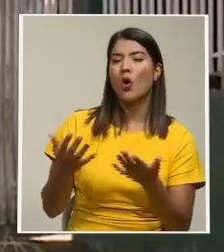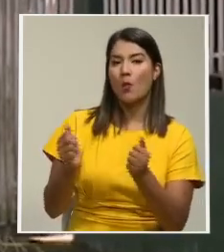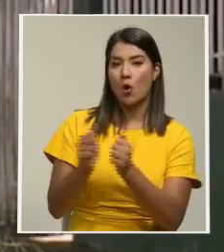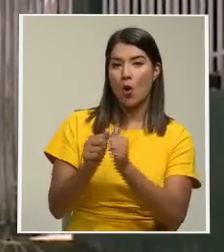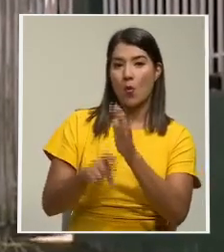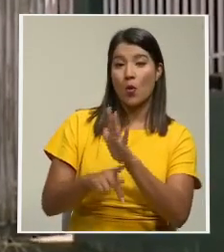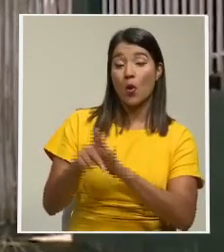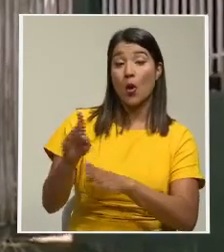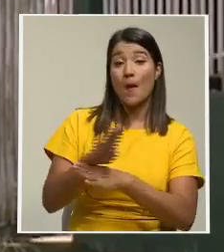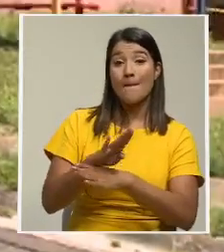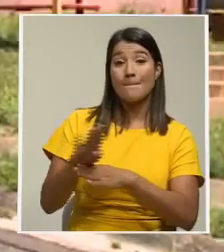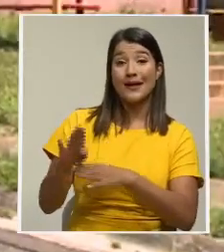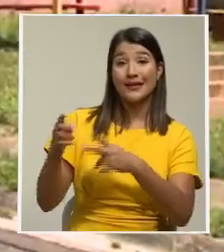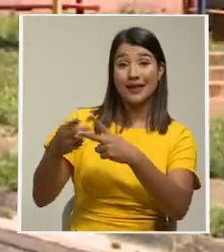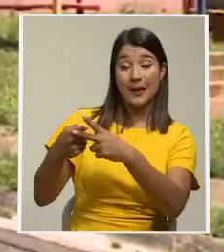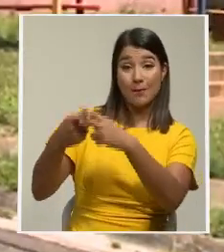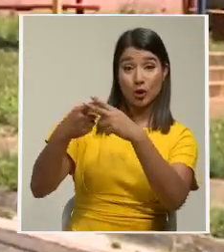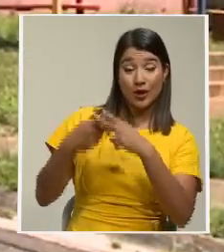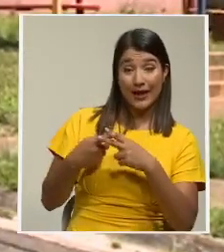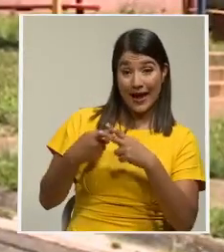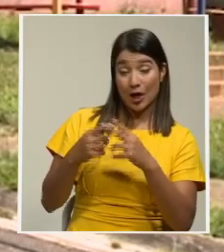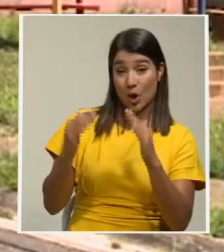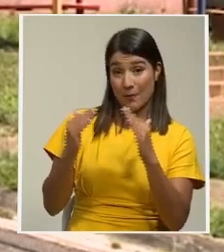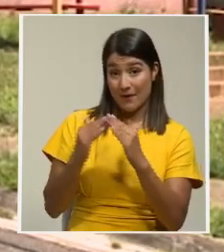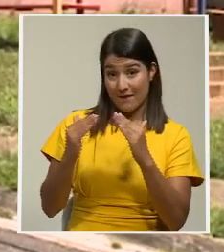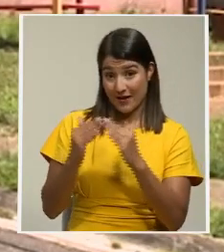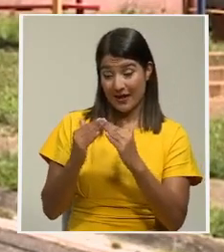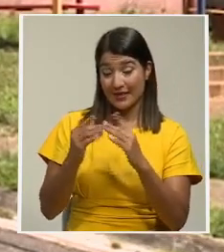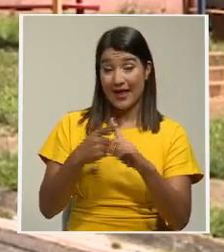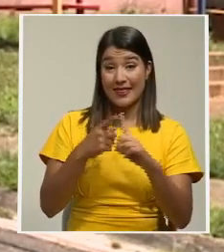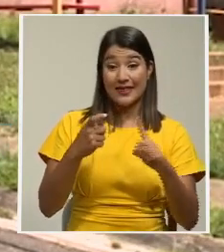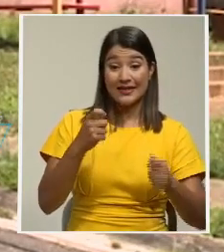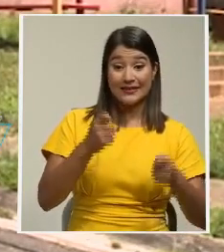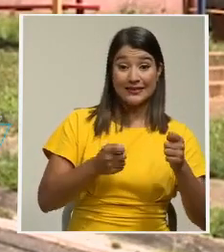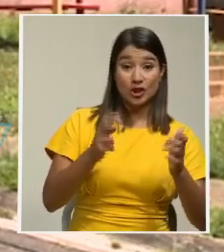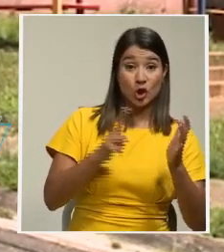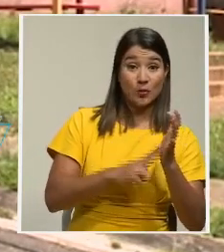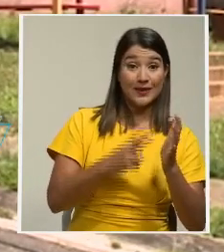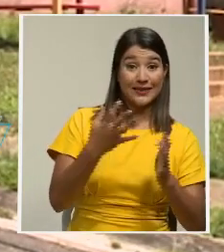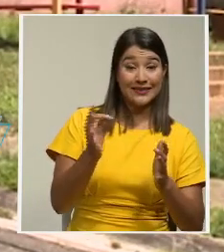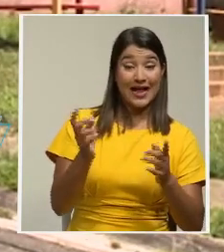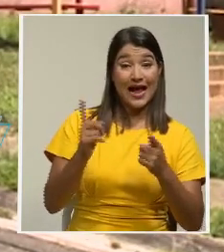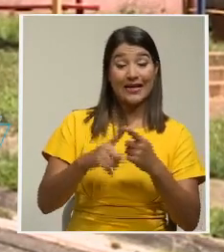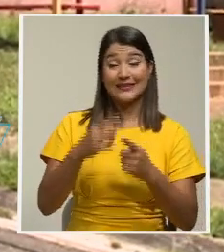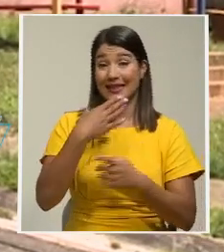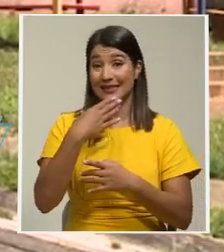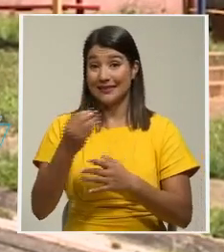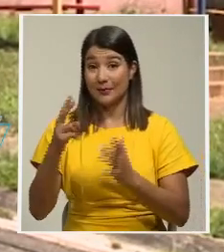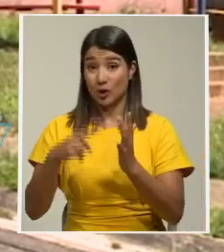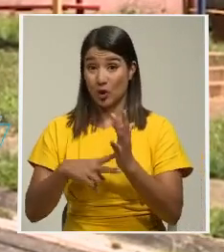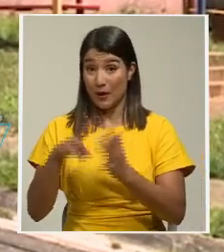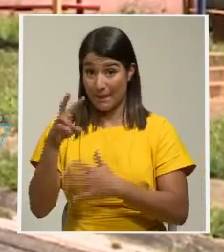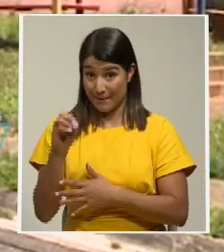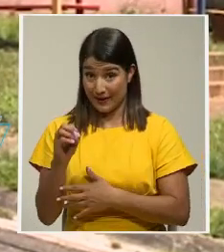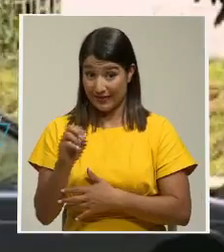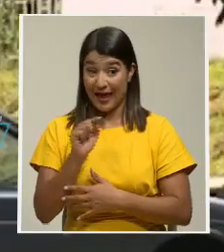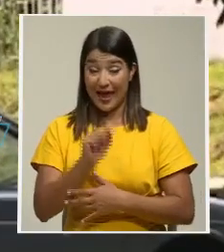del Banco Hipotecario de la Vivienda entre septiembre del 2019 y diciembre del 2020, de las cuales un